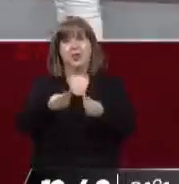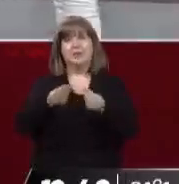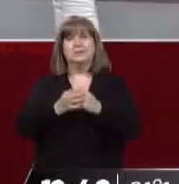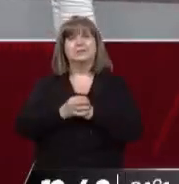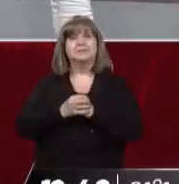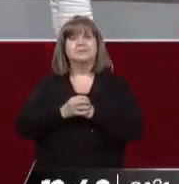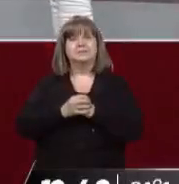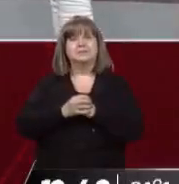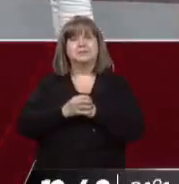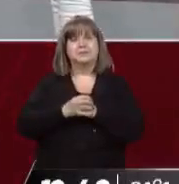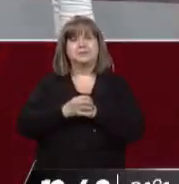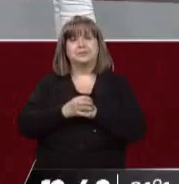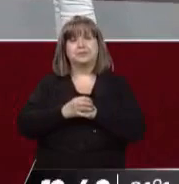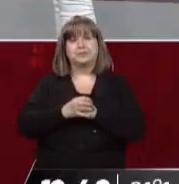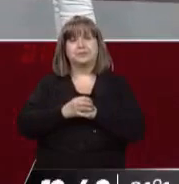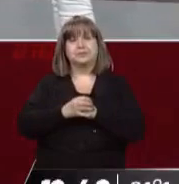te escuchamos.